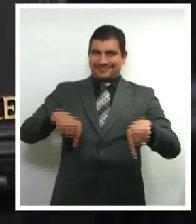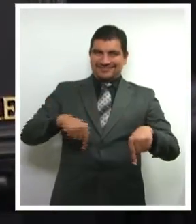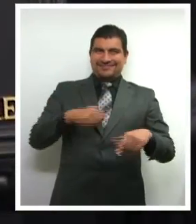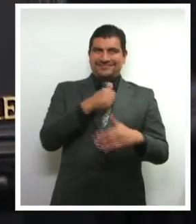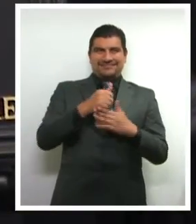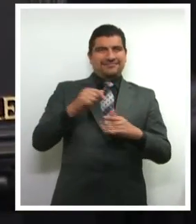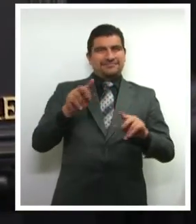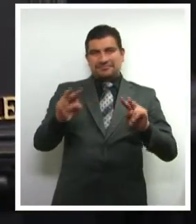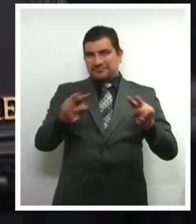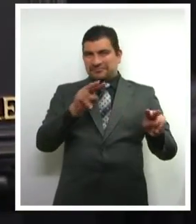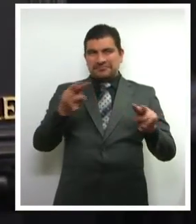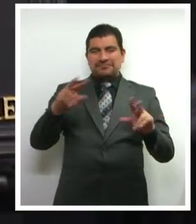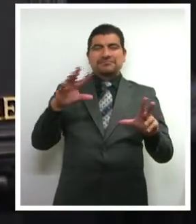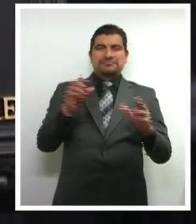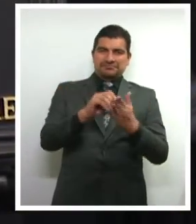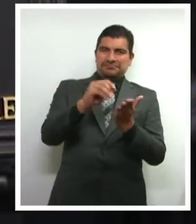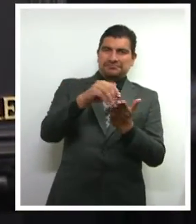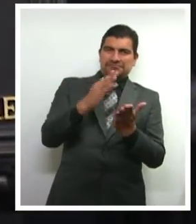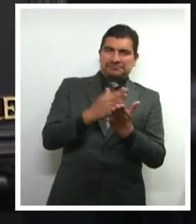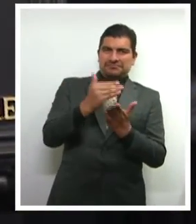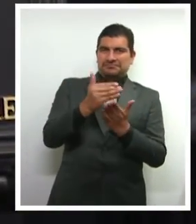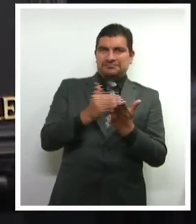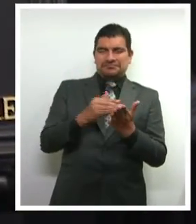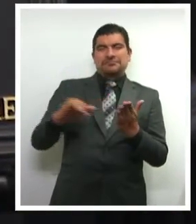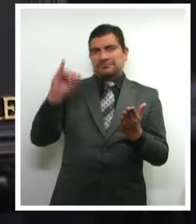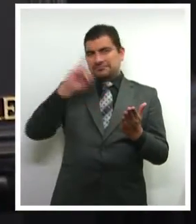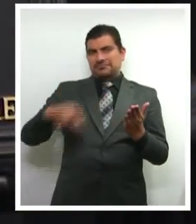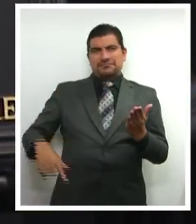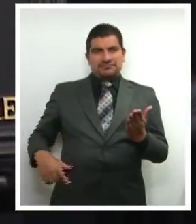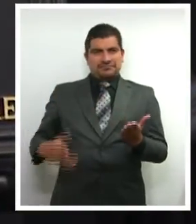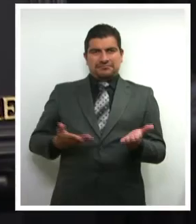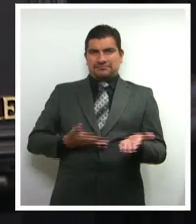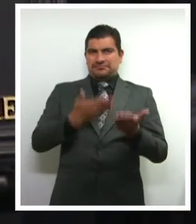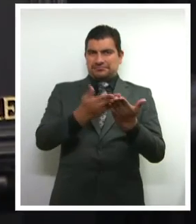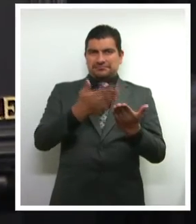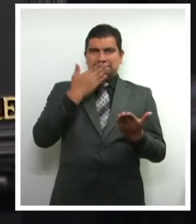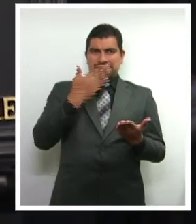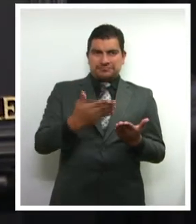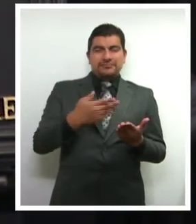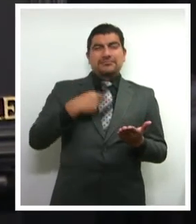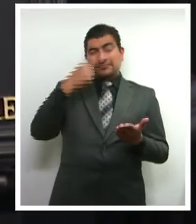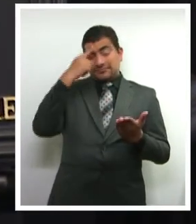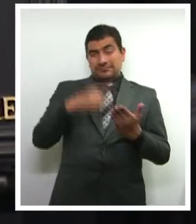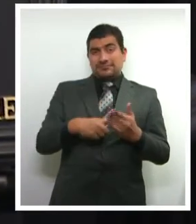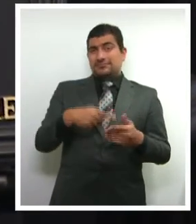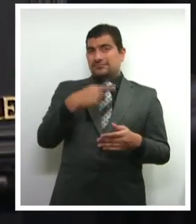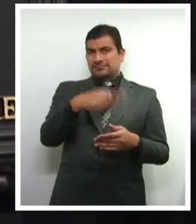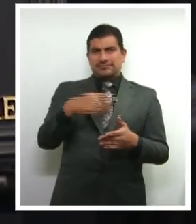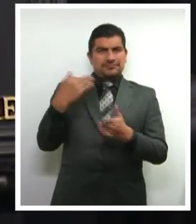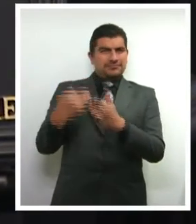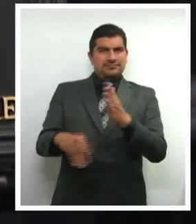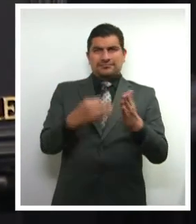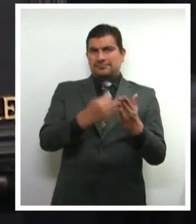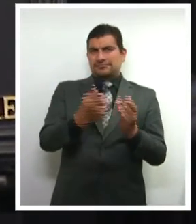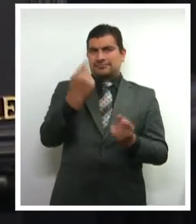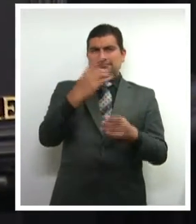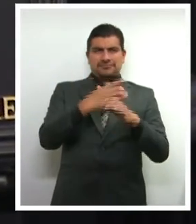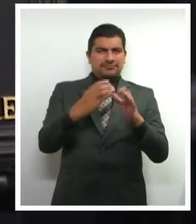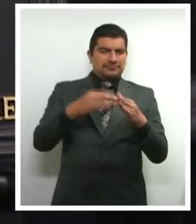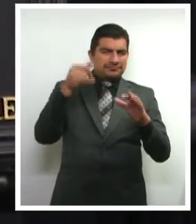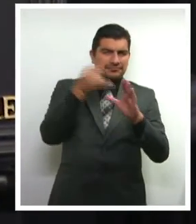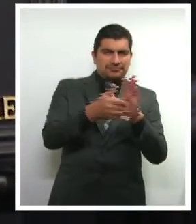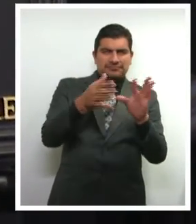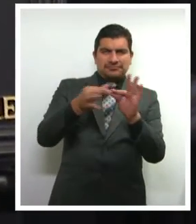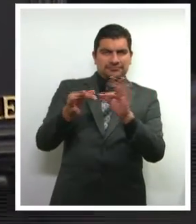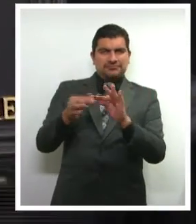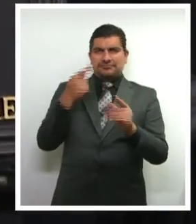vienen reconocidos, sí, en la propuesta del jefe de gobierno, pero creo yo que nos faltan algunos detalles, porque